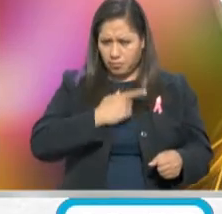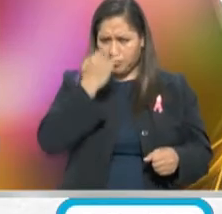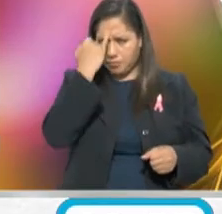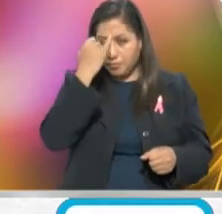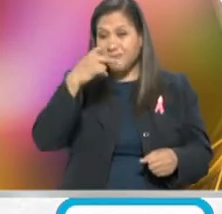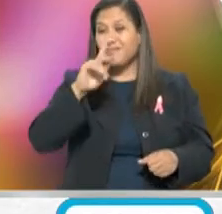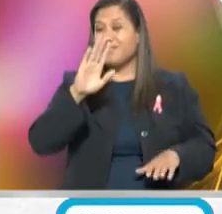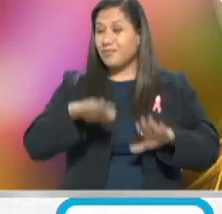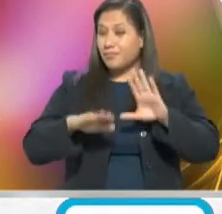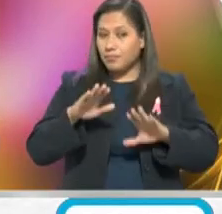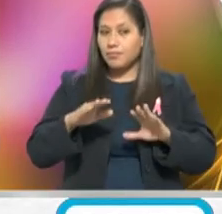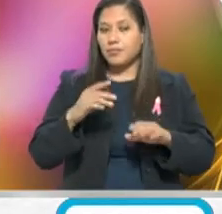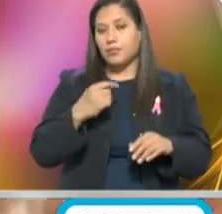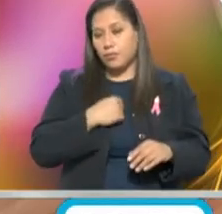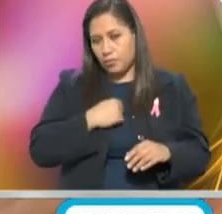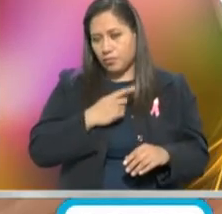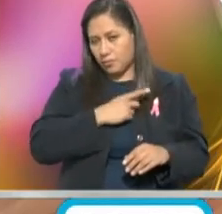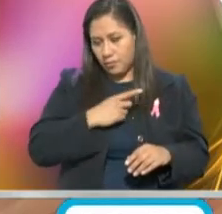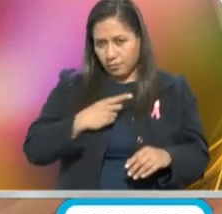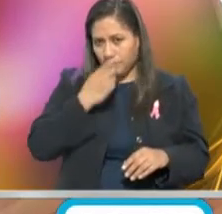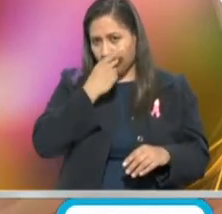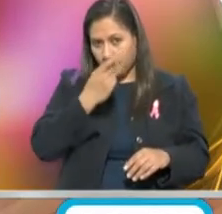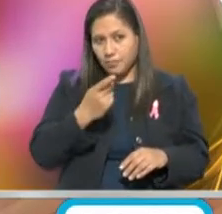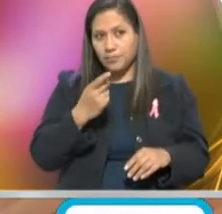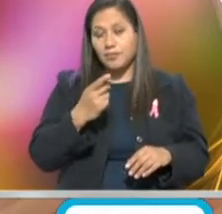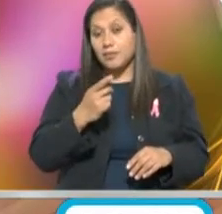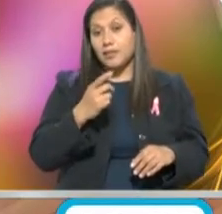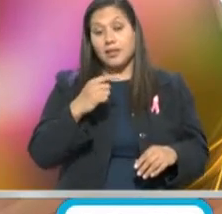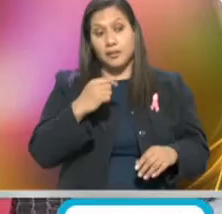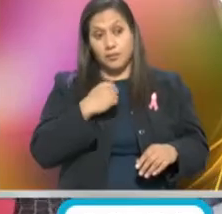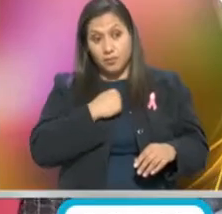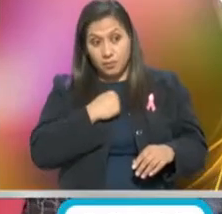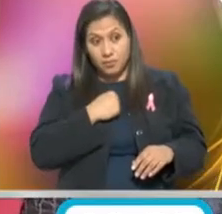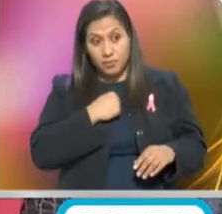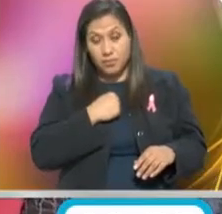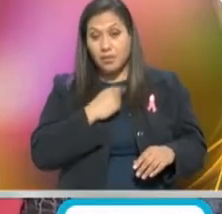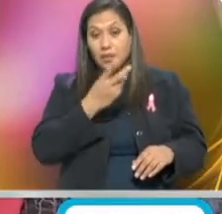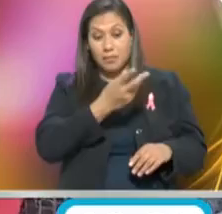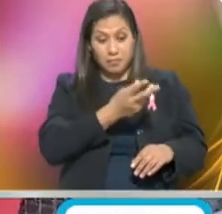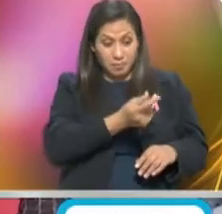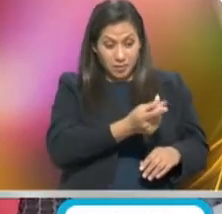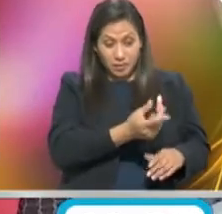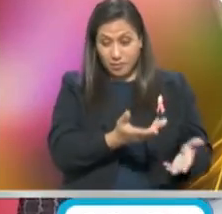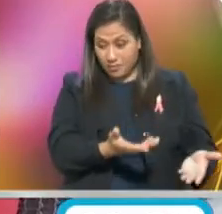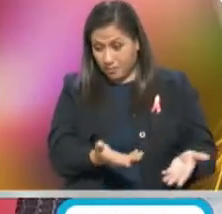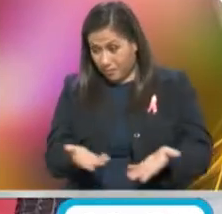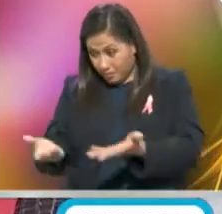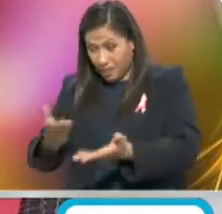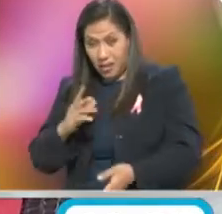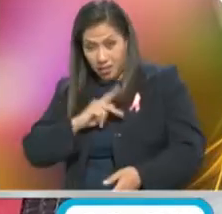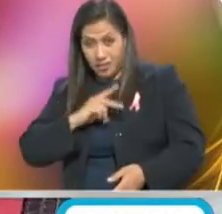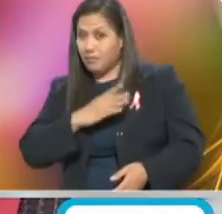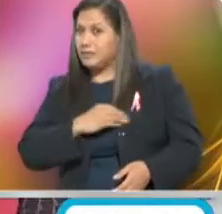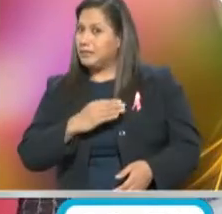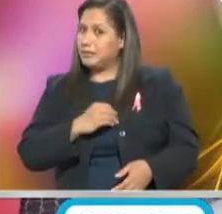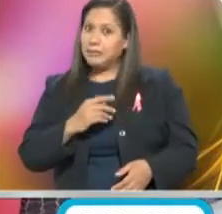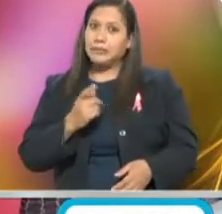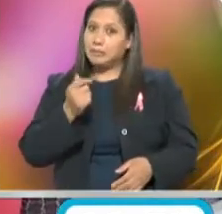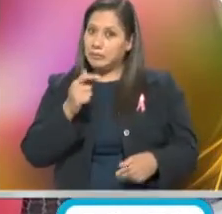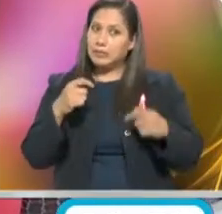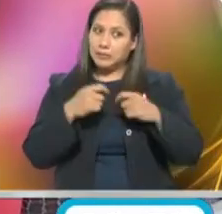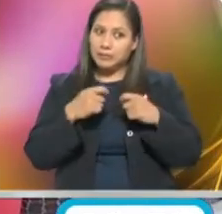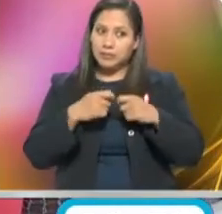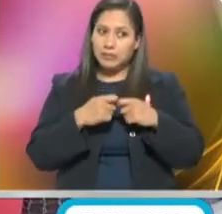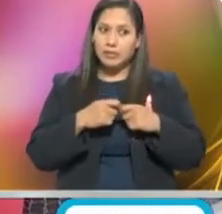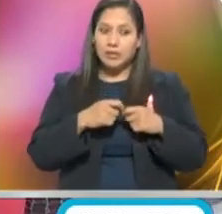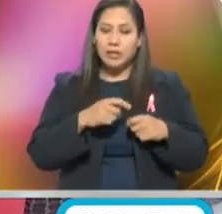veces hay a quienes yo debo declarar que a mí, por ejemplo, la idea de acercarle perros a mis hijos muy chiquitos, pues sí me da cierto nervio,